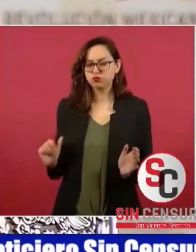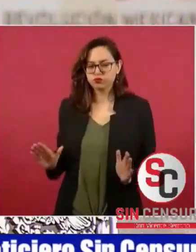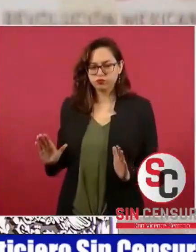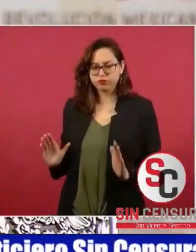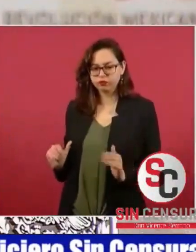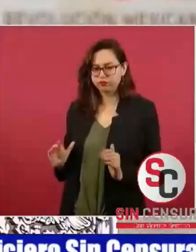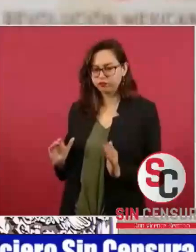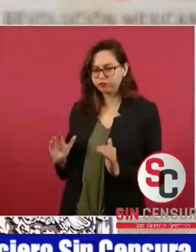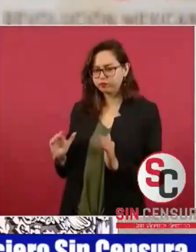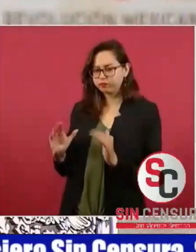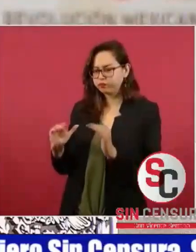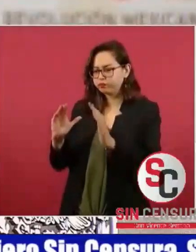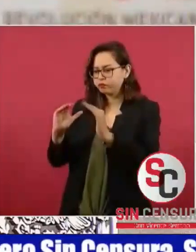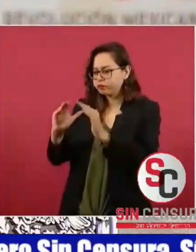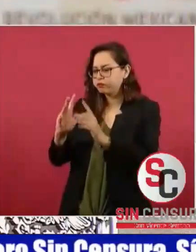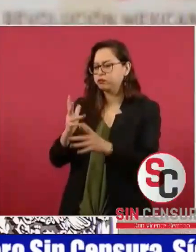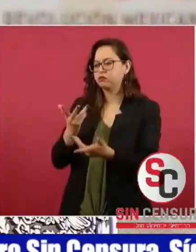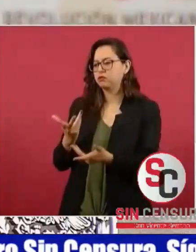quiere